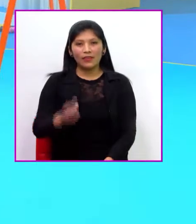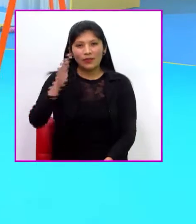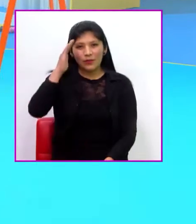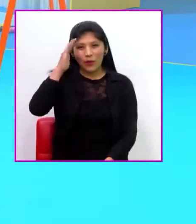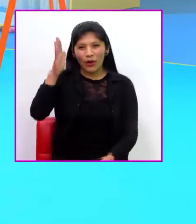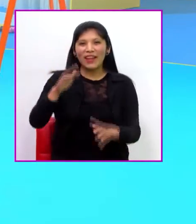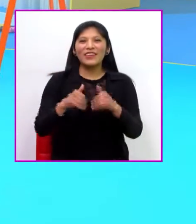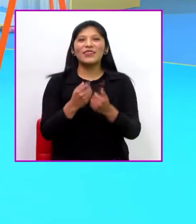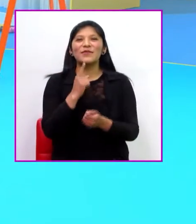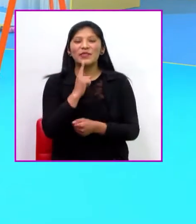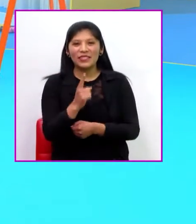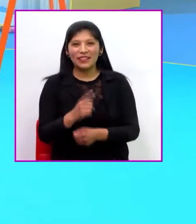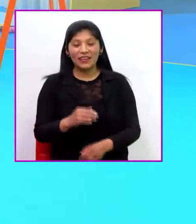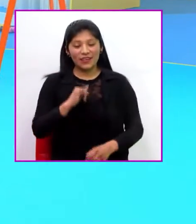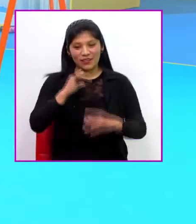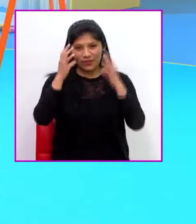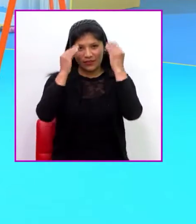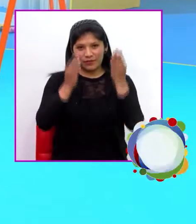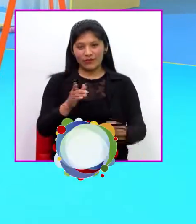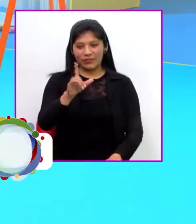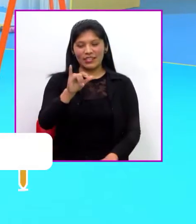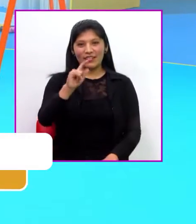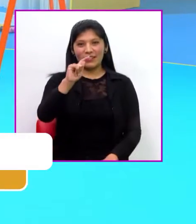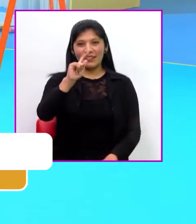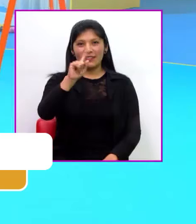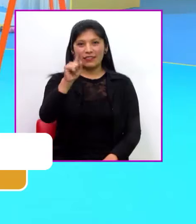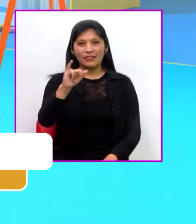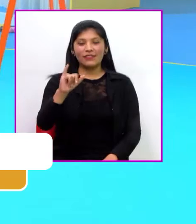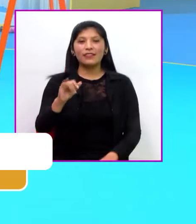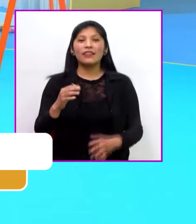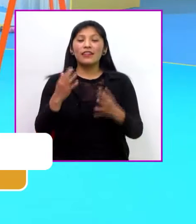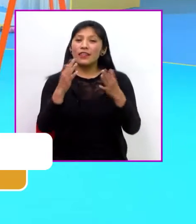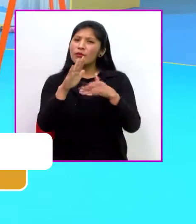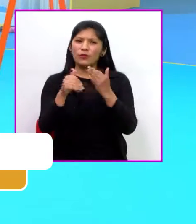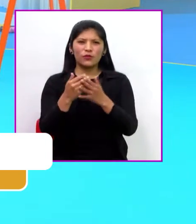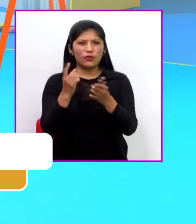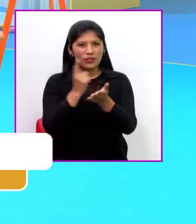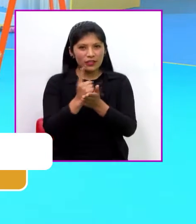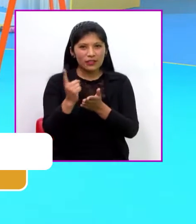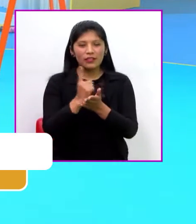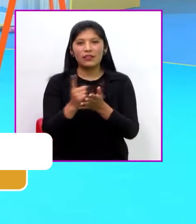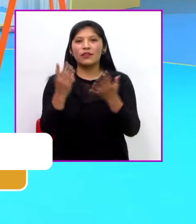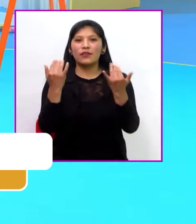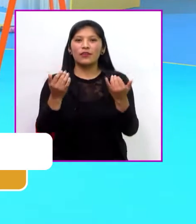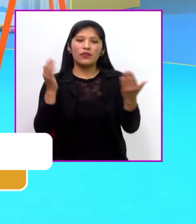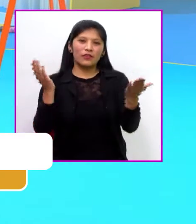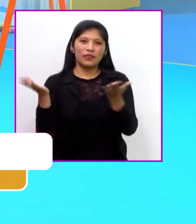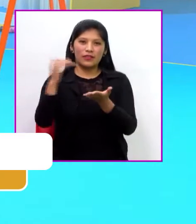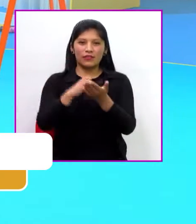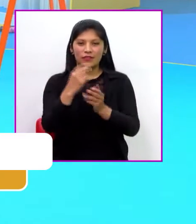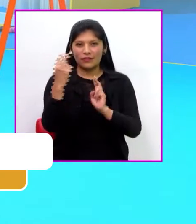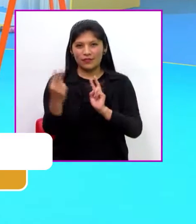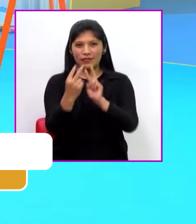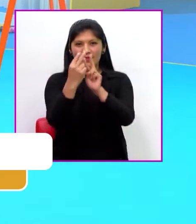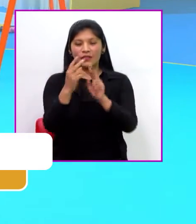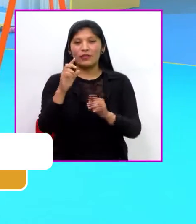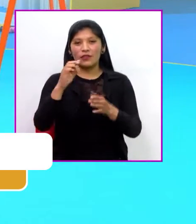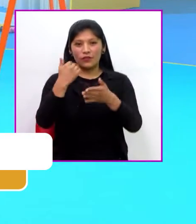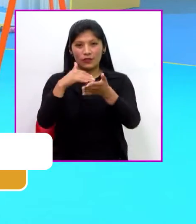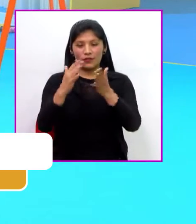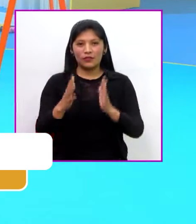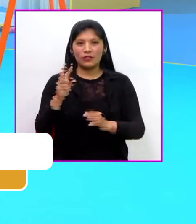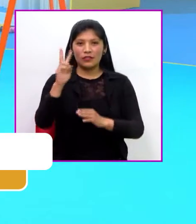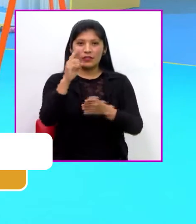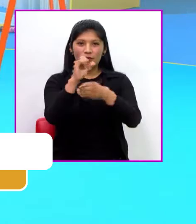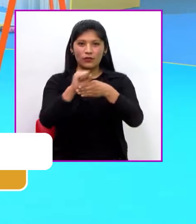Hola, ¿cómo está? Soy la profesora Litzy Martínez y como todas las semanas nos encontramos con ustedes, con los estudiantes de